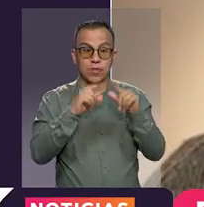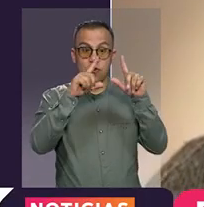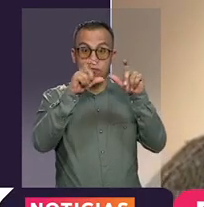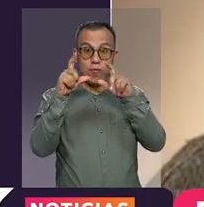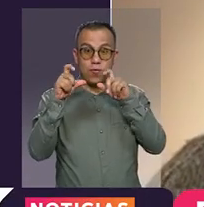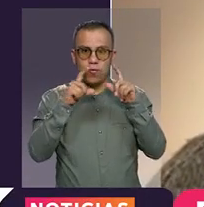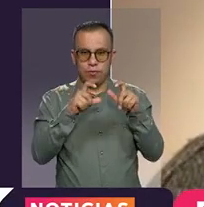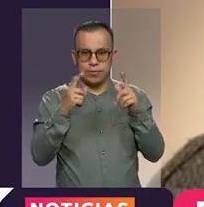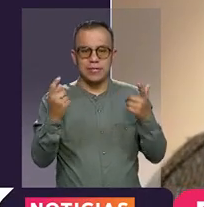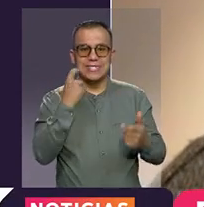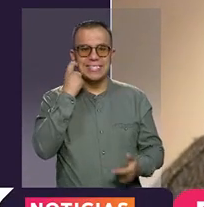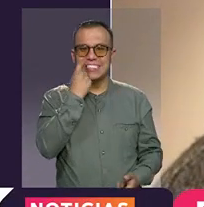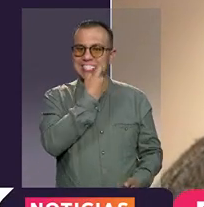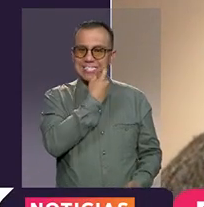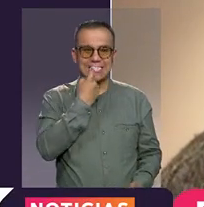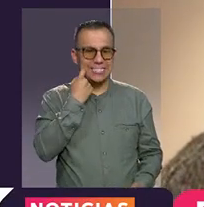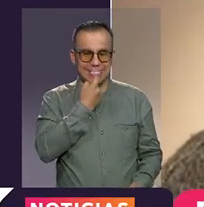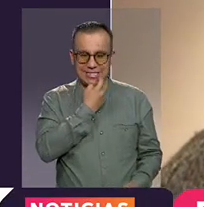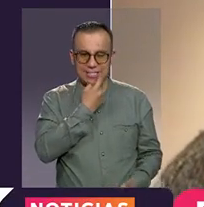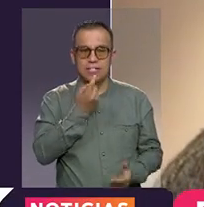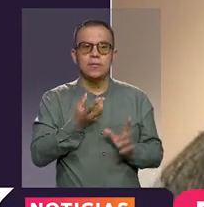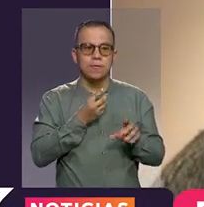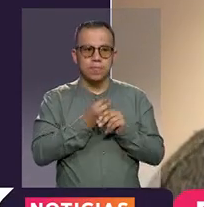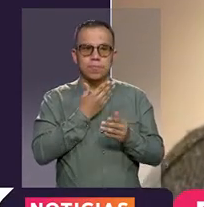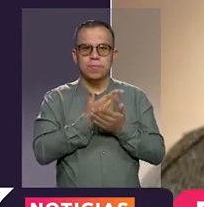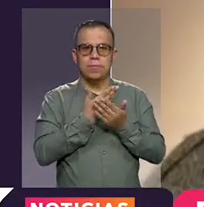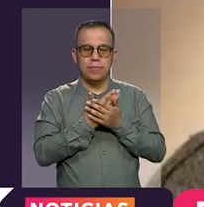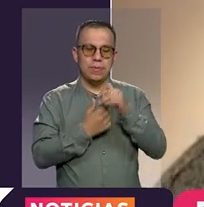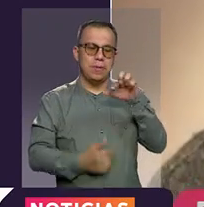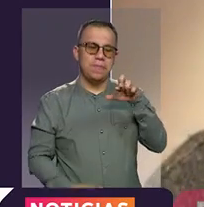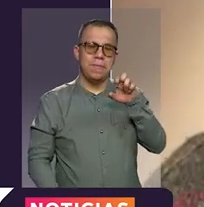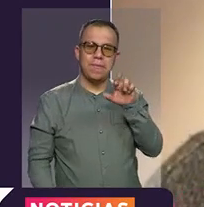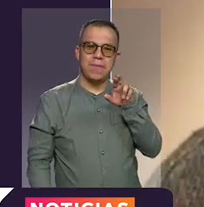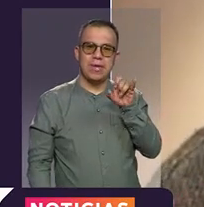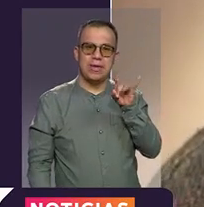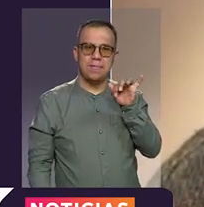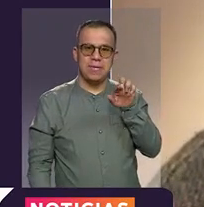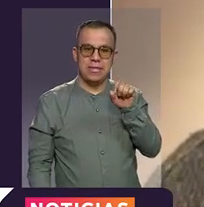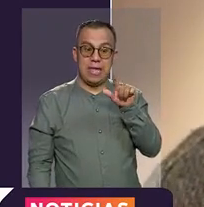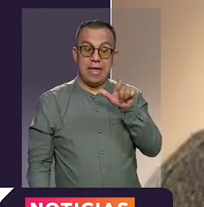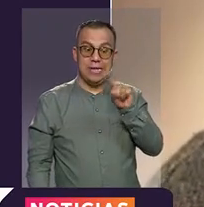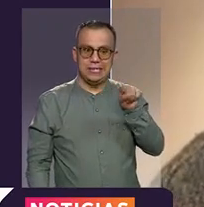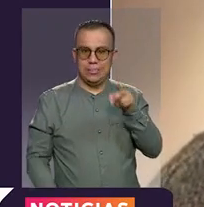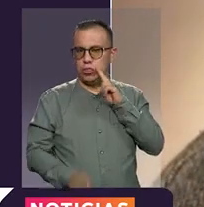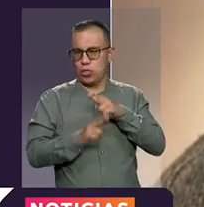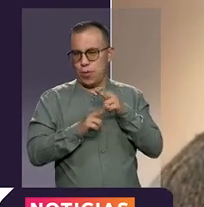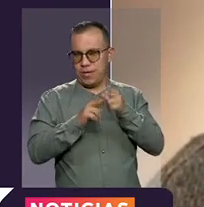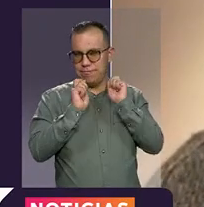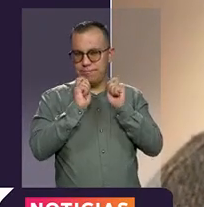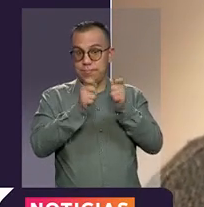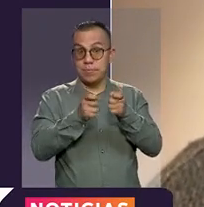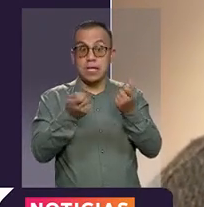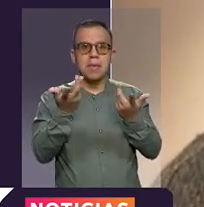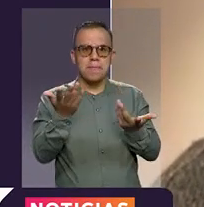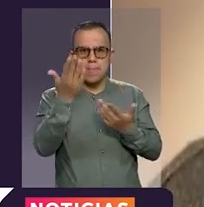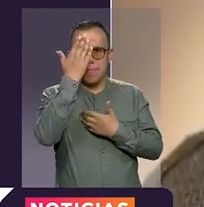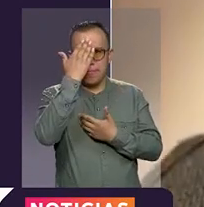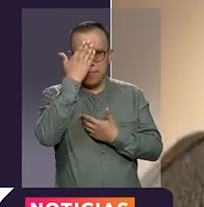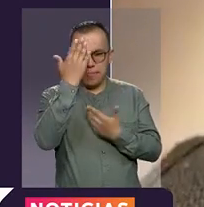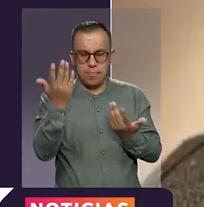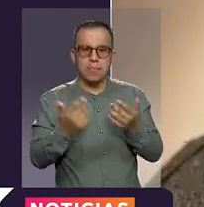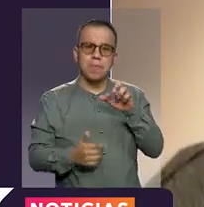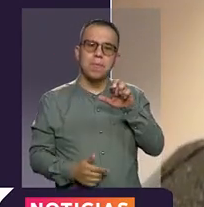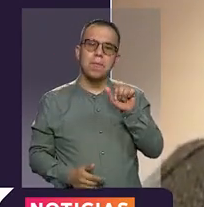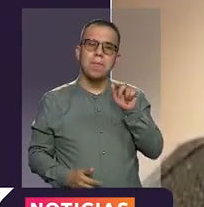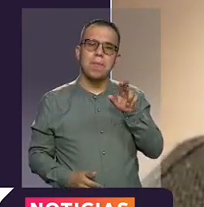fotografías odontológicas que se llaman periapicales y la clasificación de Tanner.